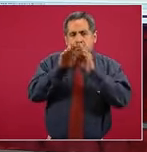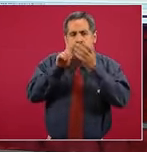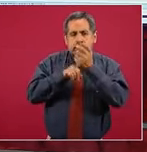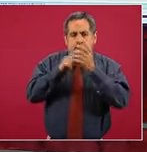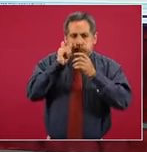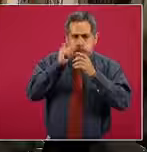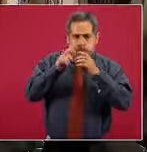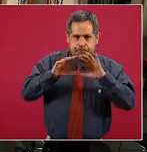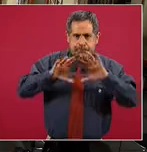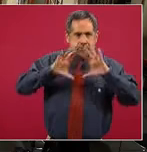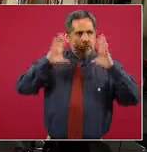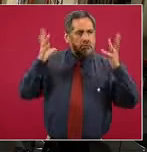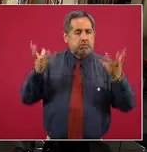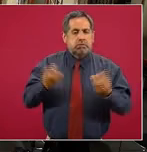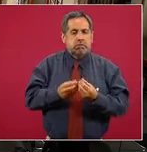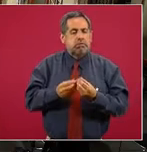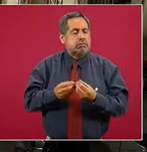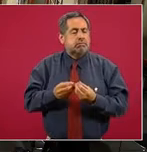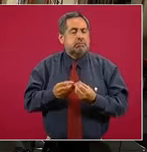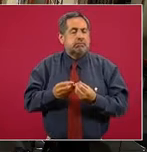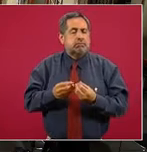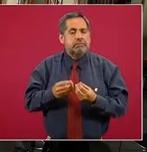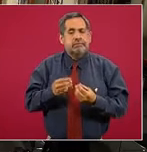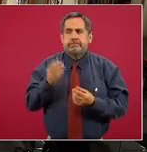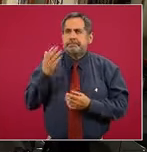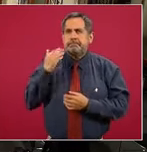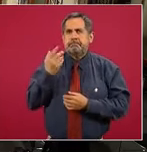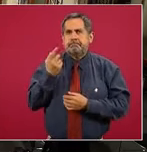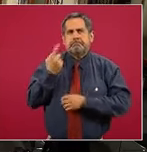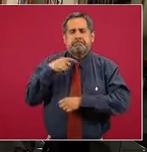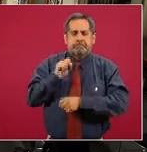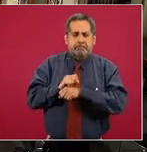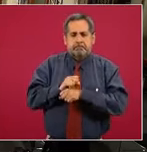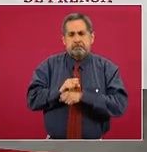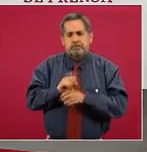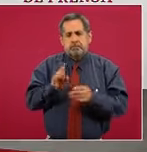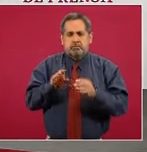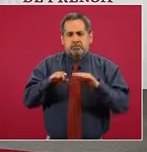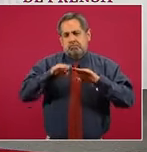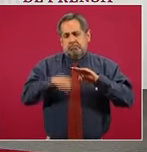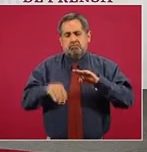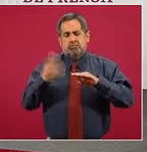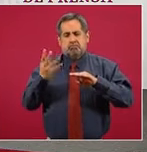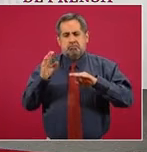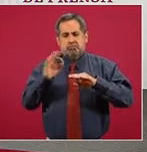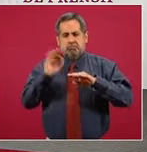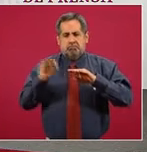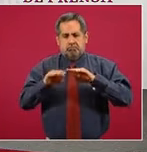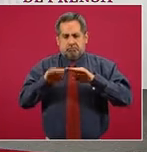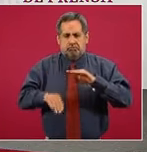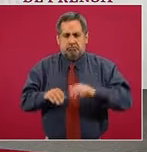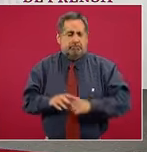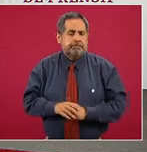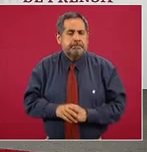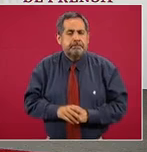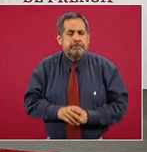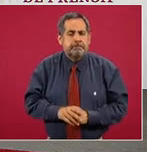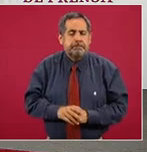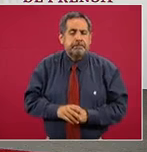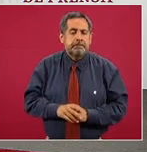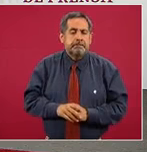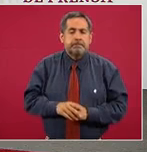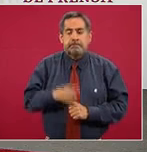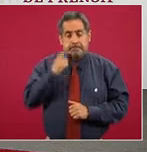letalidad de todo el periodo. La letalidad en las últimas semanas ha estado por abajo del 4%. Ahora, esto